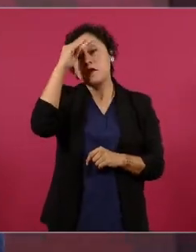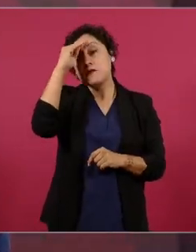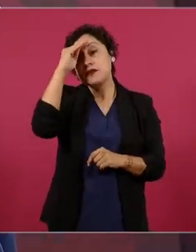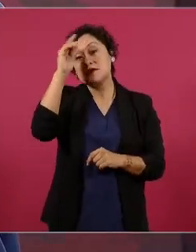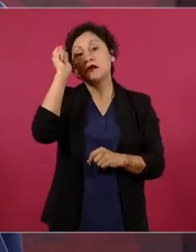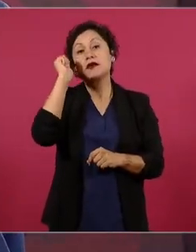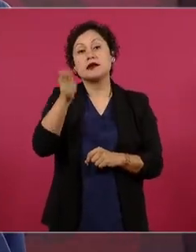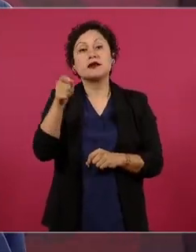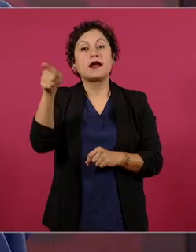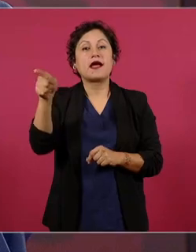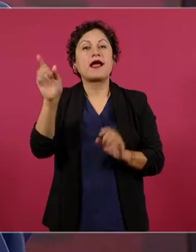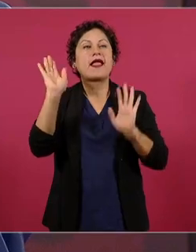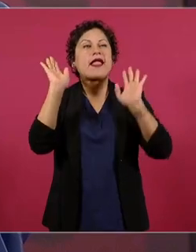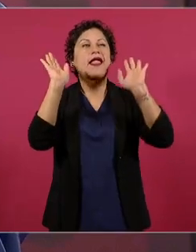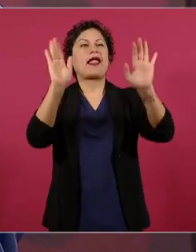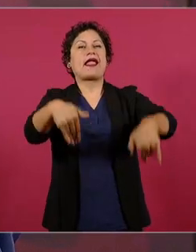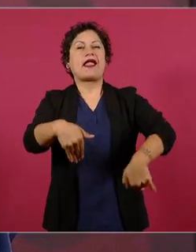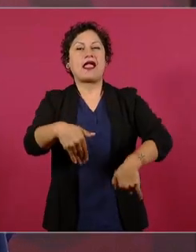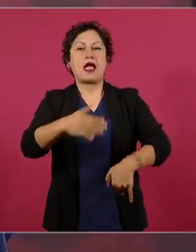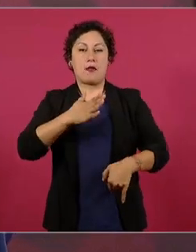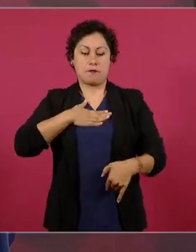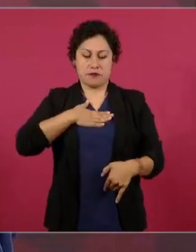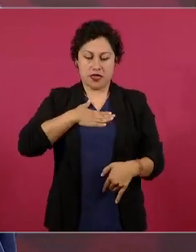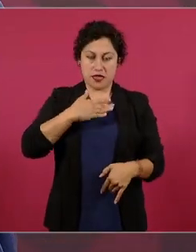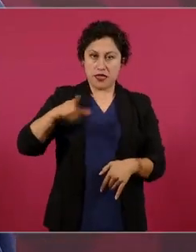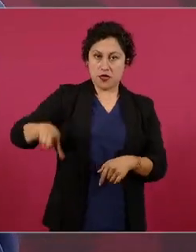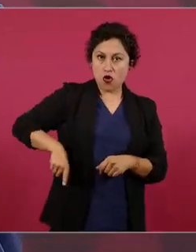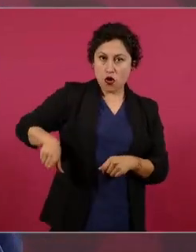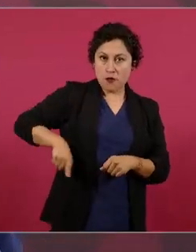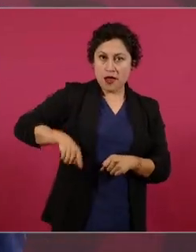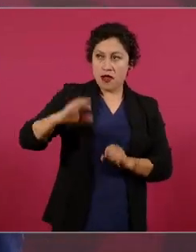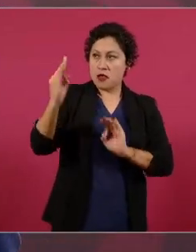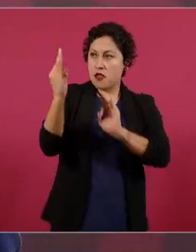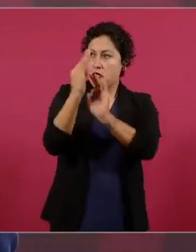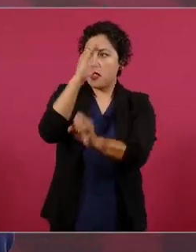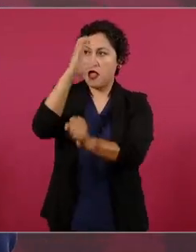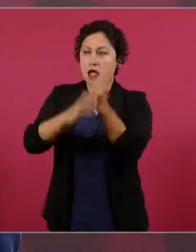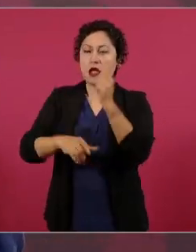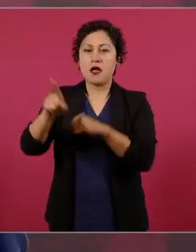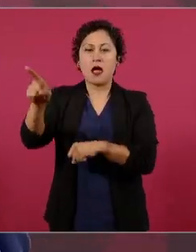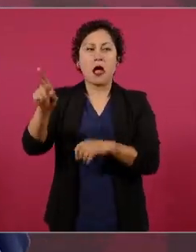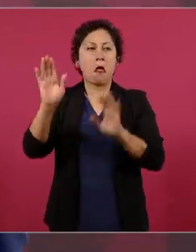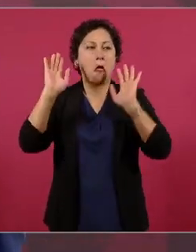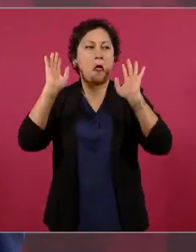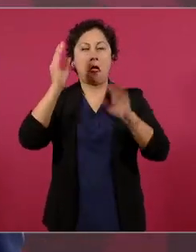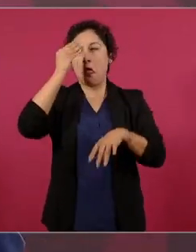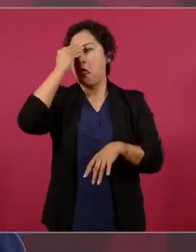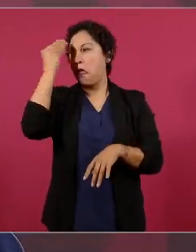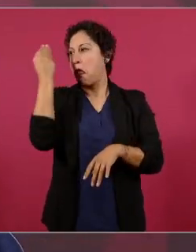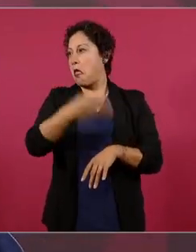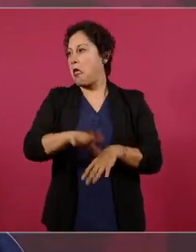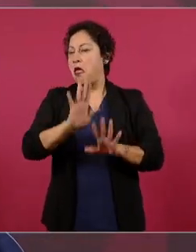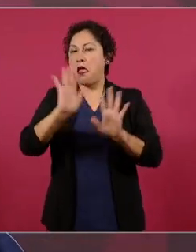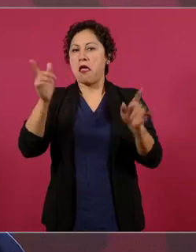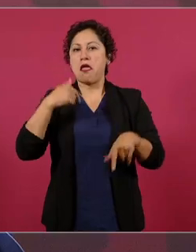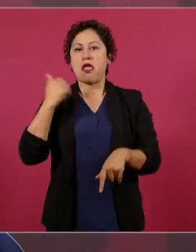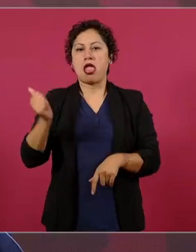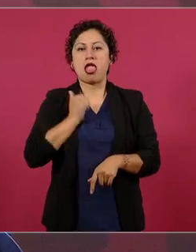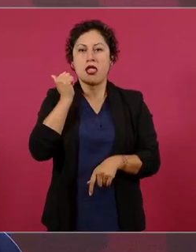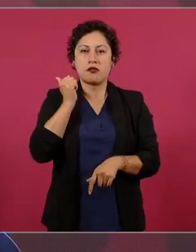terminando mi gobierno, ahora es el momento. Pues no,